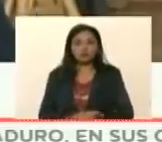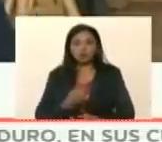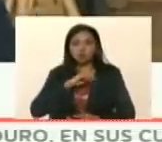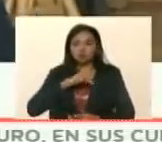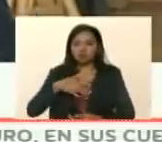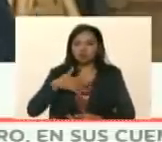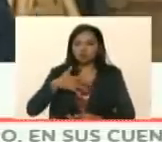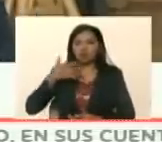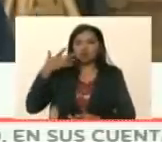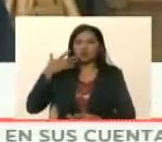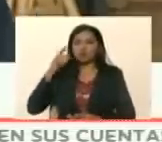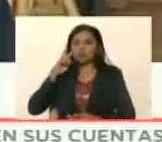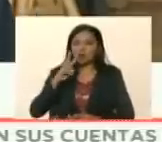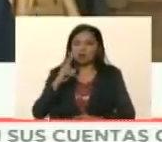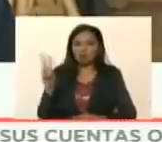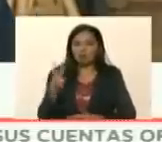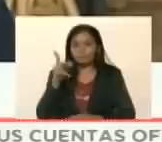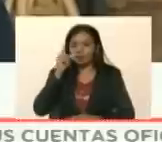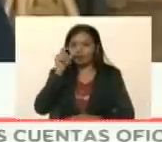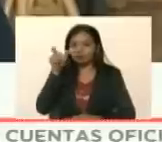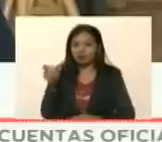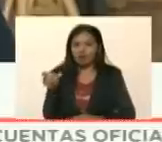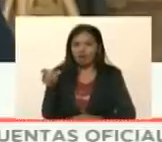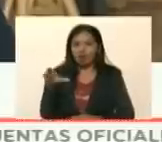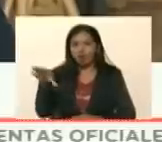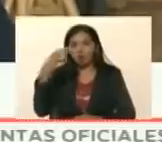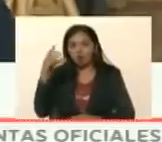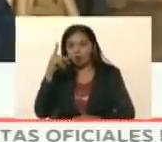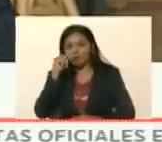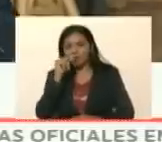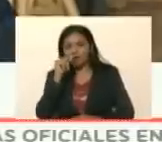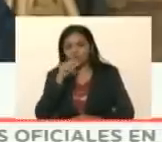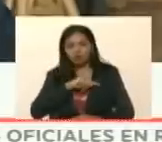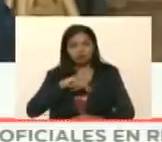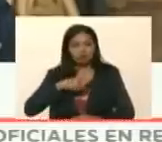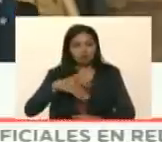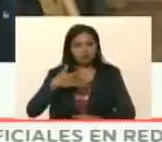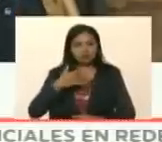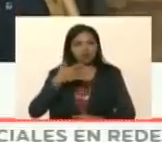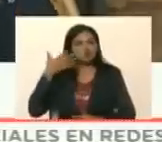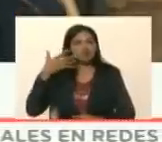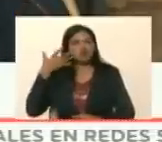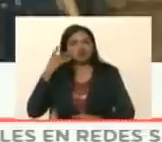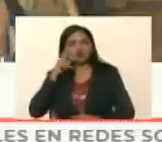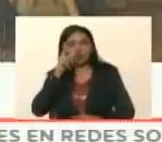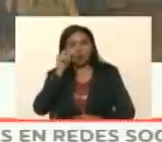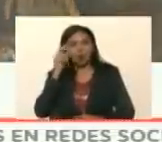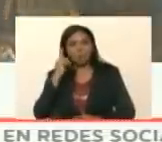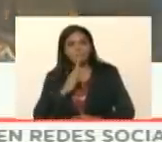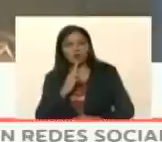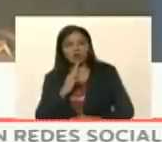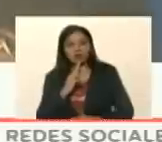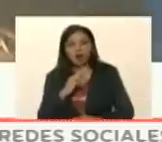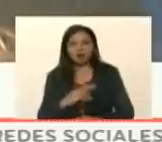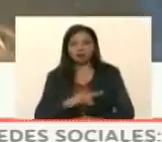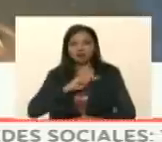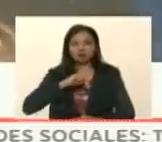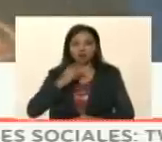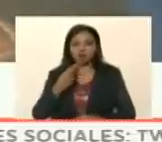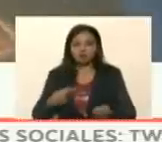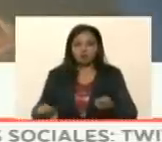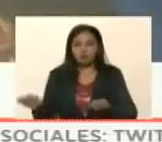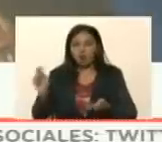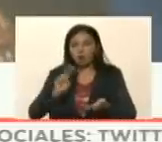orgullosos. Y para ser venezolano y para ser colombiano hay que sentirse orgulloso de Bolívar,